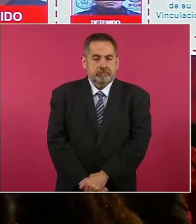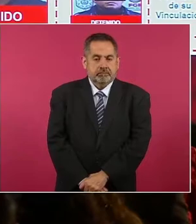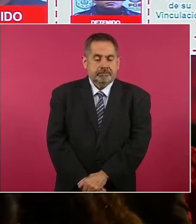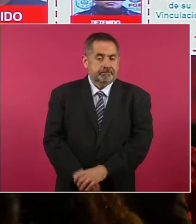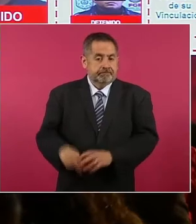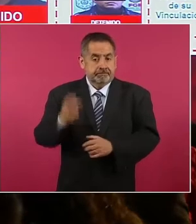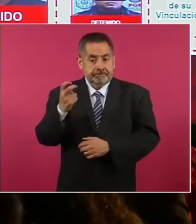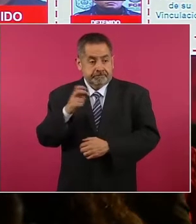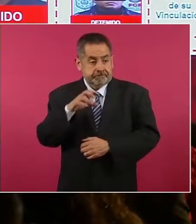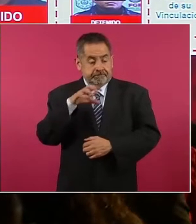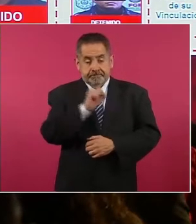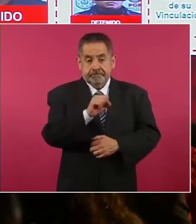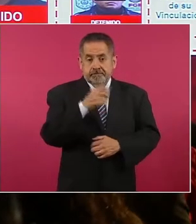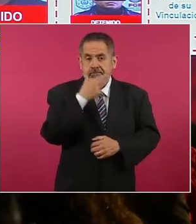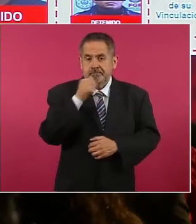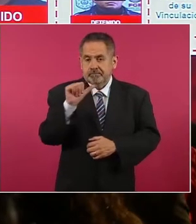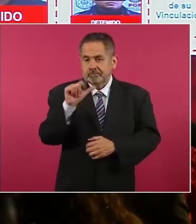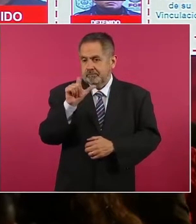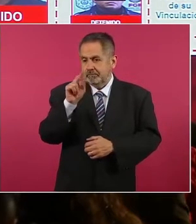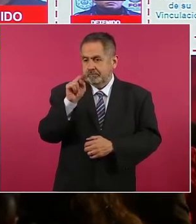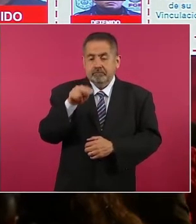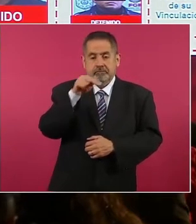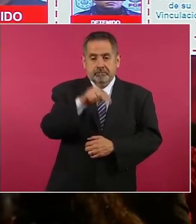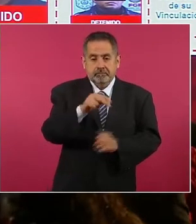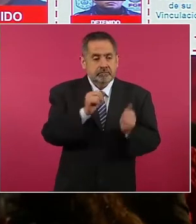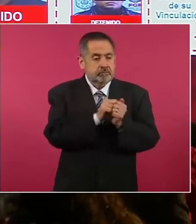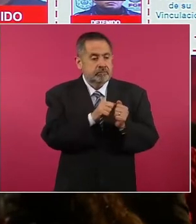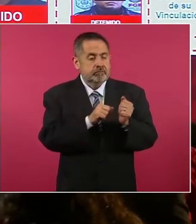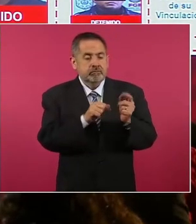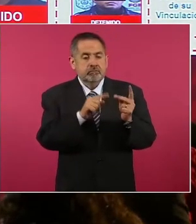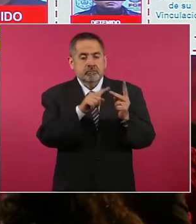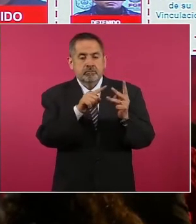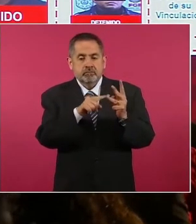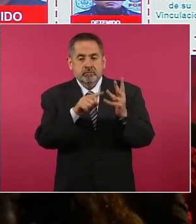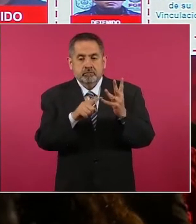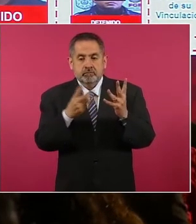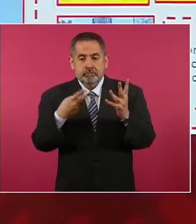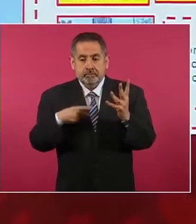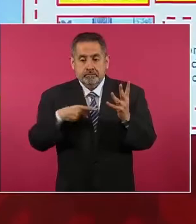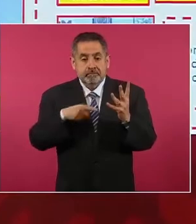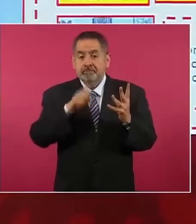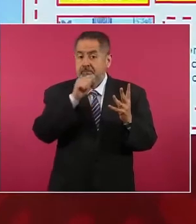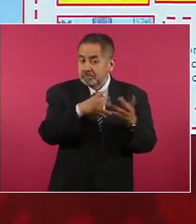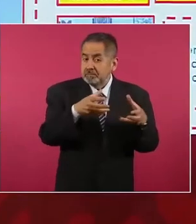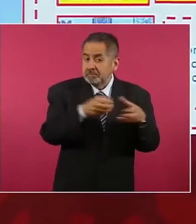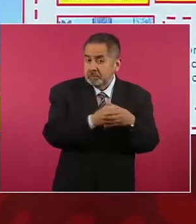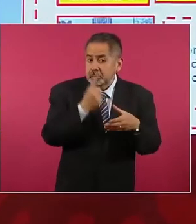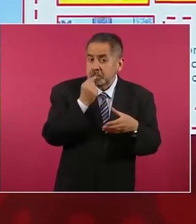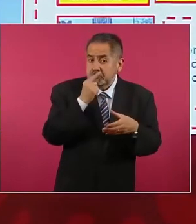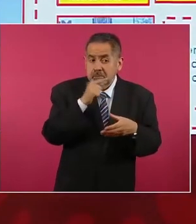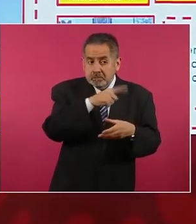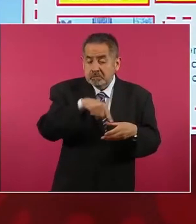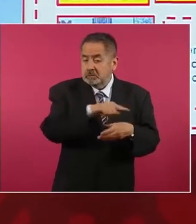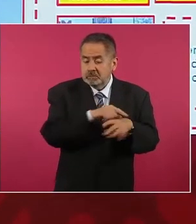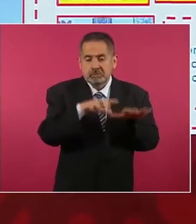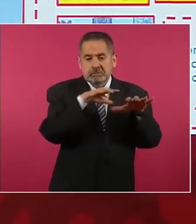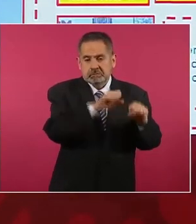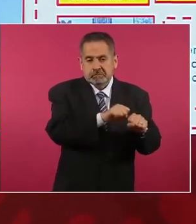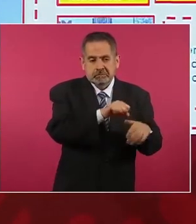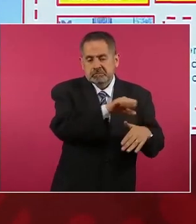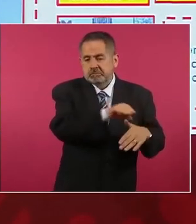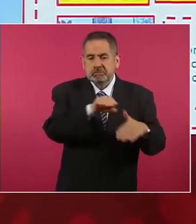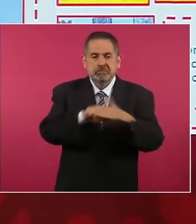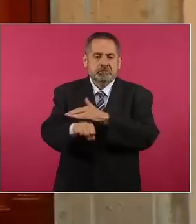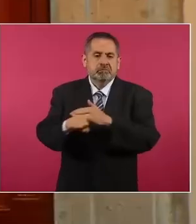Este sujeto, Alán N., fue detenido junto con tres elementos más de la corporación y ya está vinculado